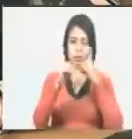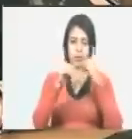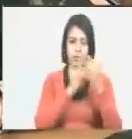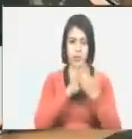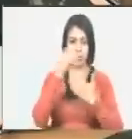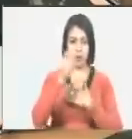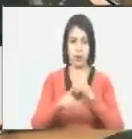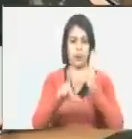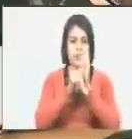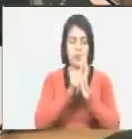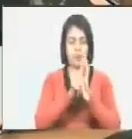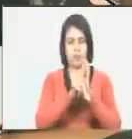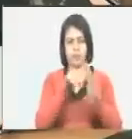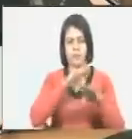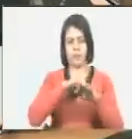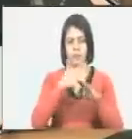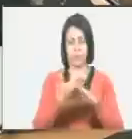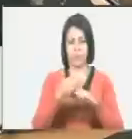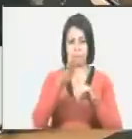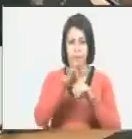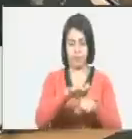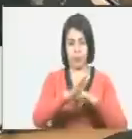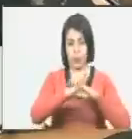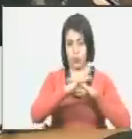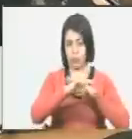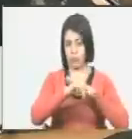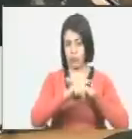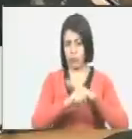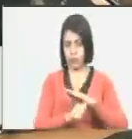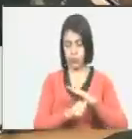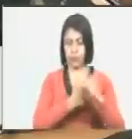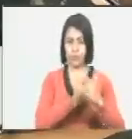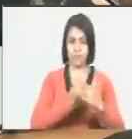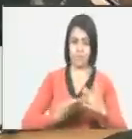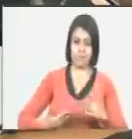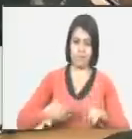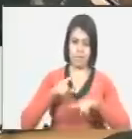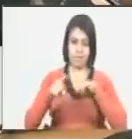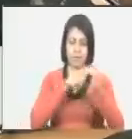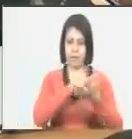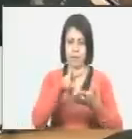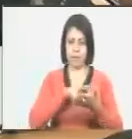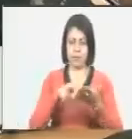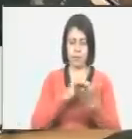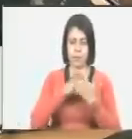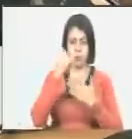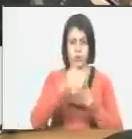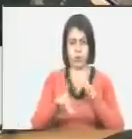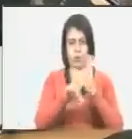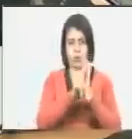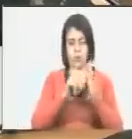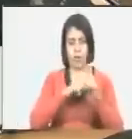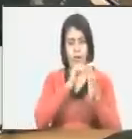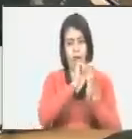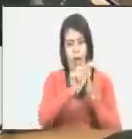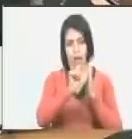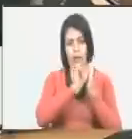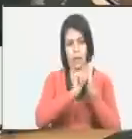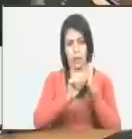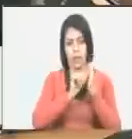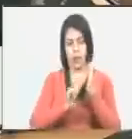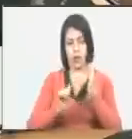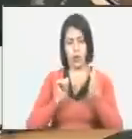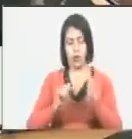del proyecto de ley orgánica de extinción de dominio. El presidente ordenó dar lectura al proyecto de ley artículo por